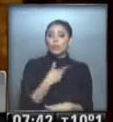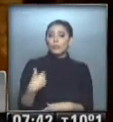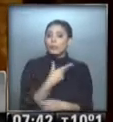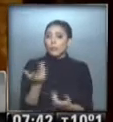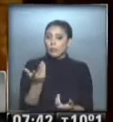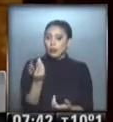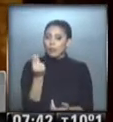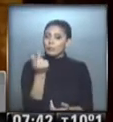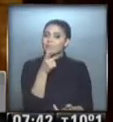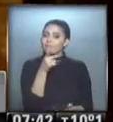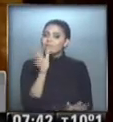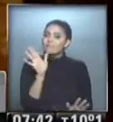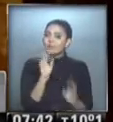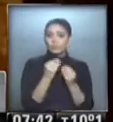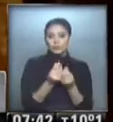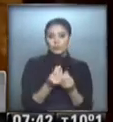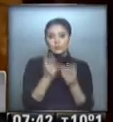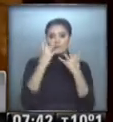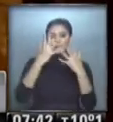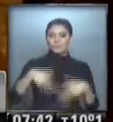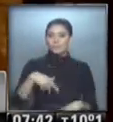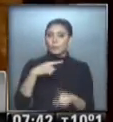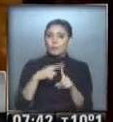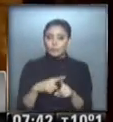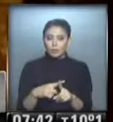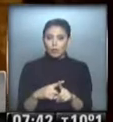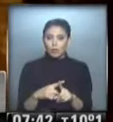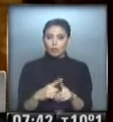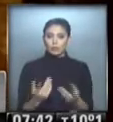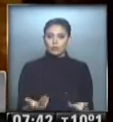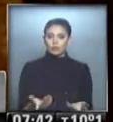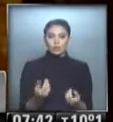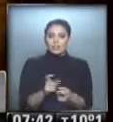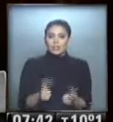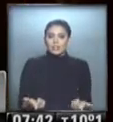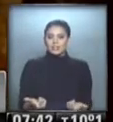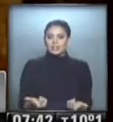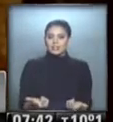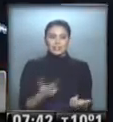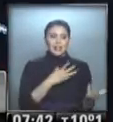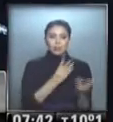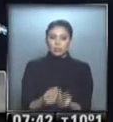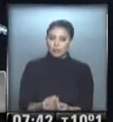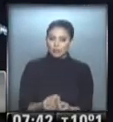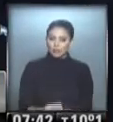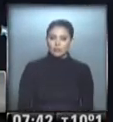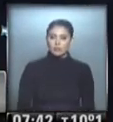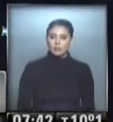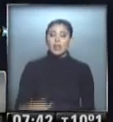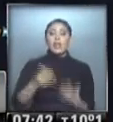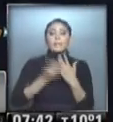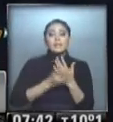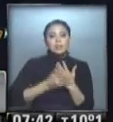dijo tendrían un resultado rápidamente positivo y no necesitarían de esta asistencia porque el ministro